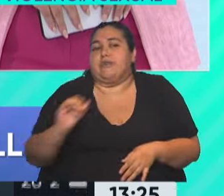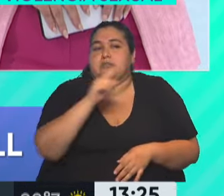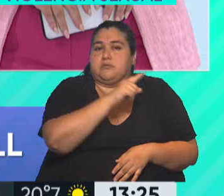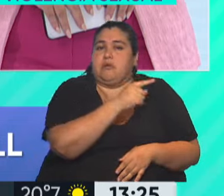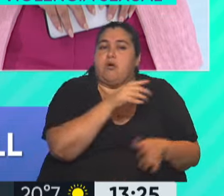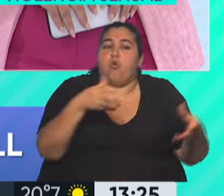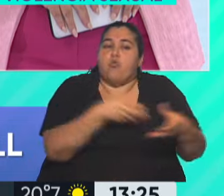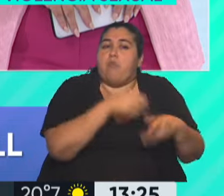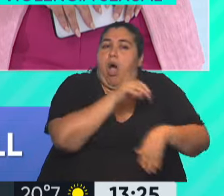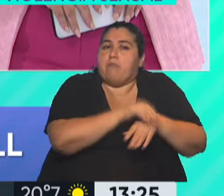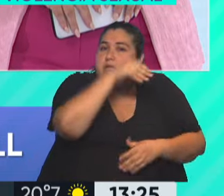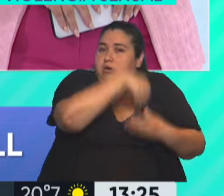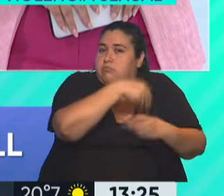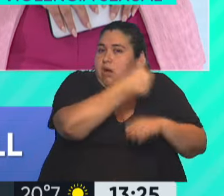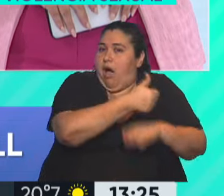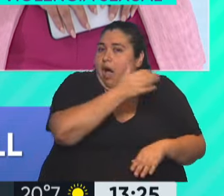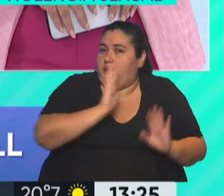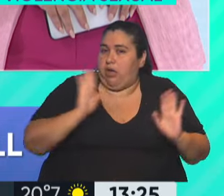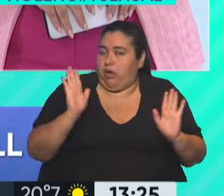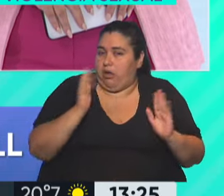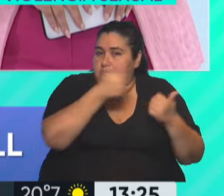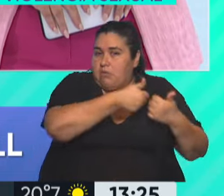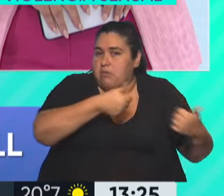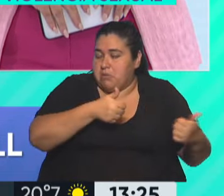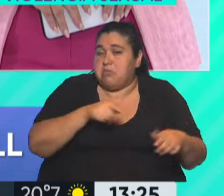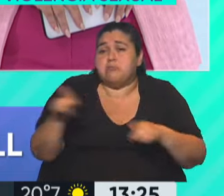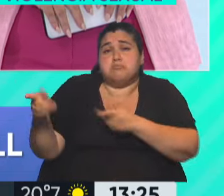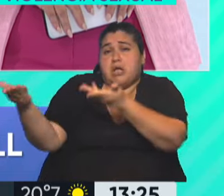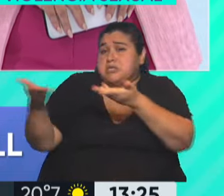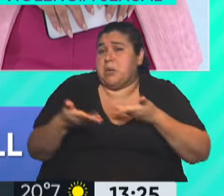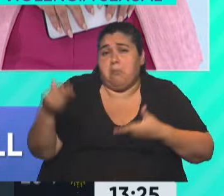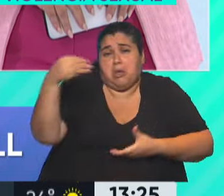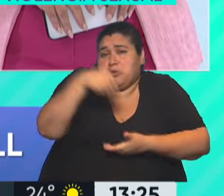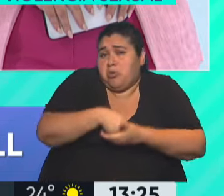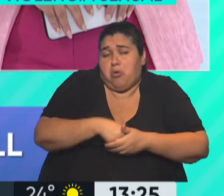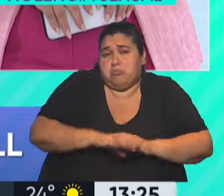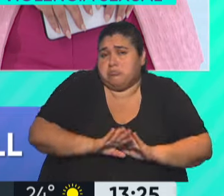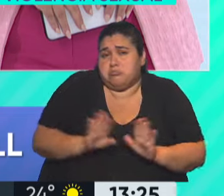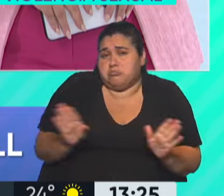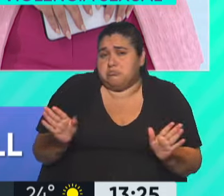sus amigos, entonces la invitó cordialmente, es más,